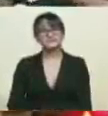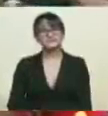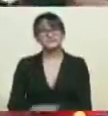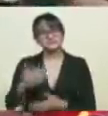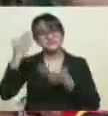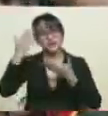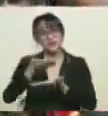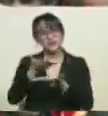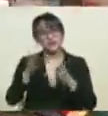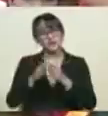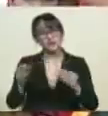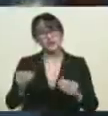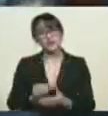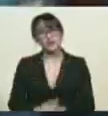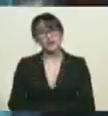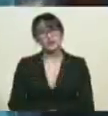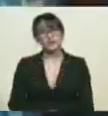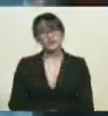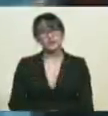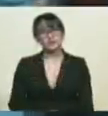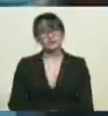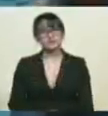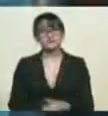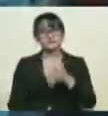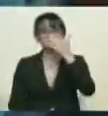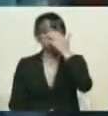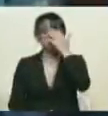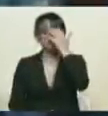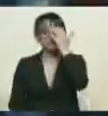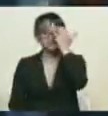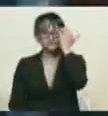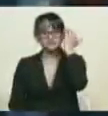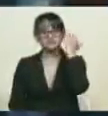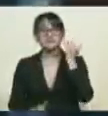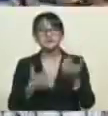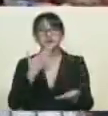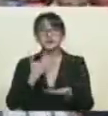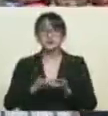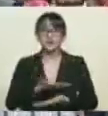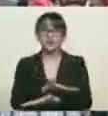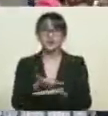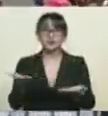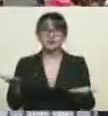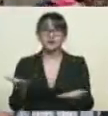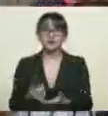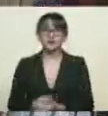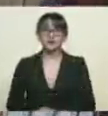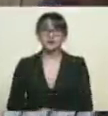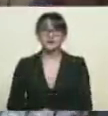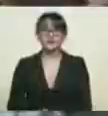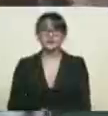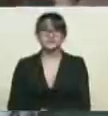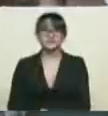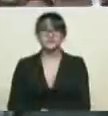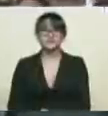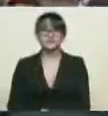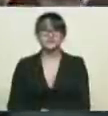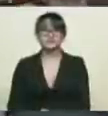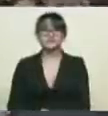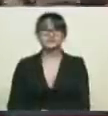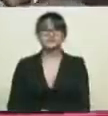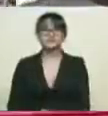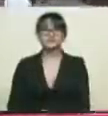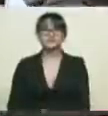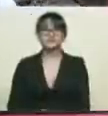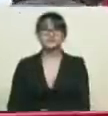Saludarlos a todos y agradecerles a ustedes, muchachos, que están ahí. Pónganse aquí